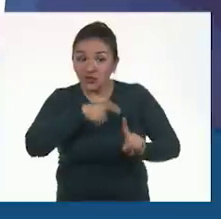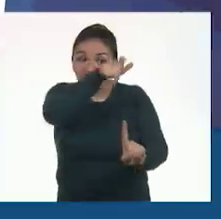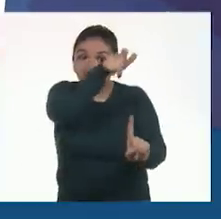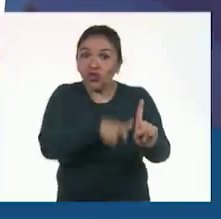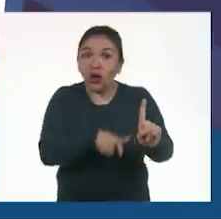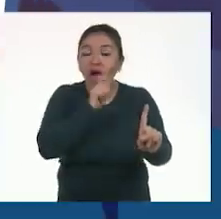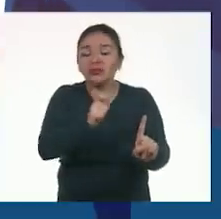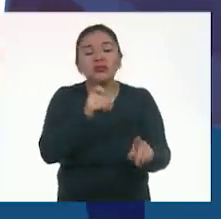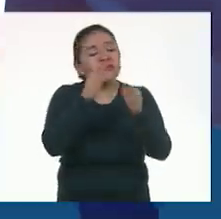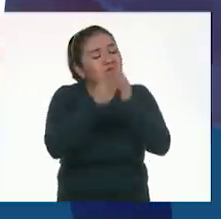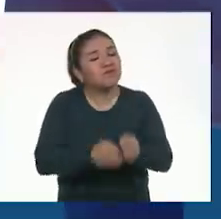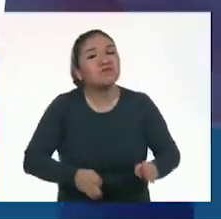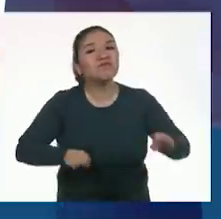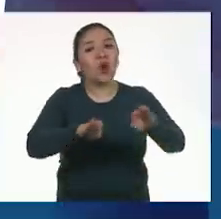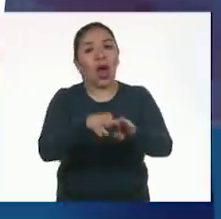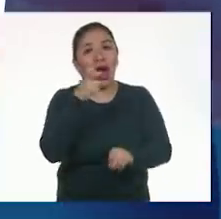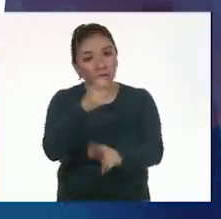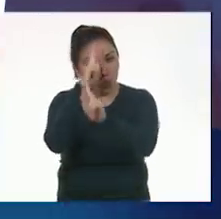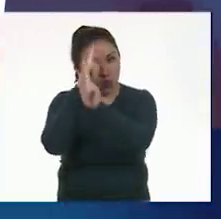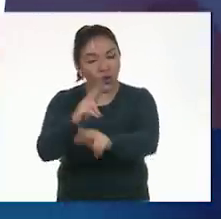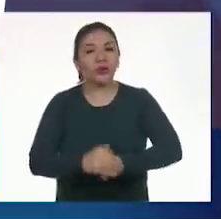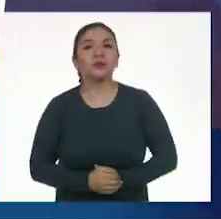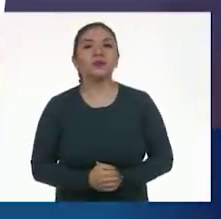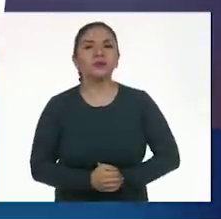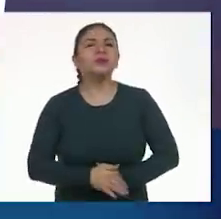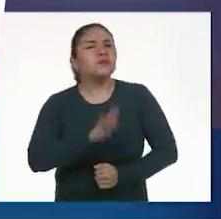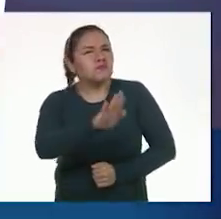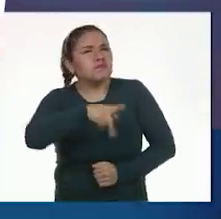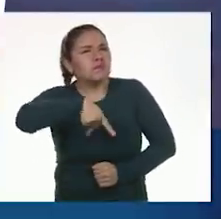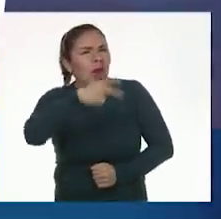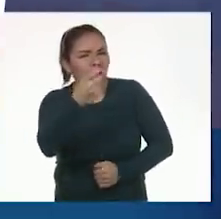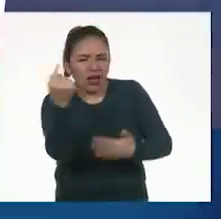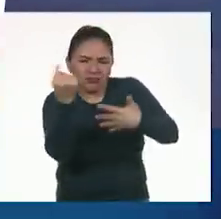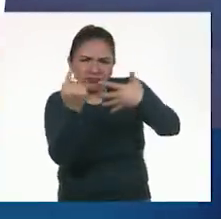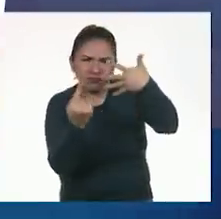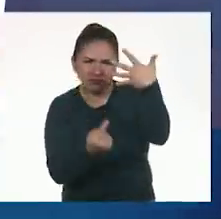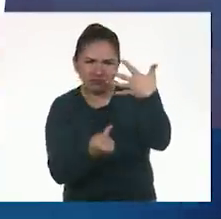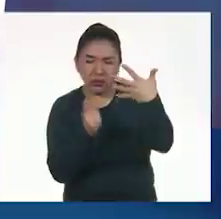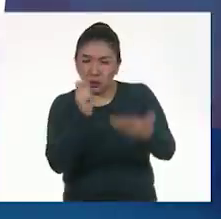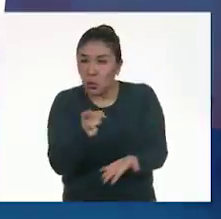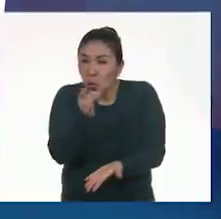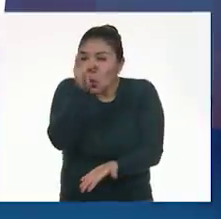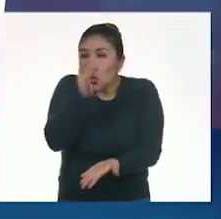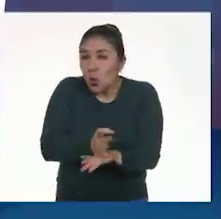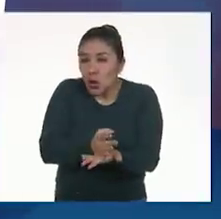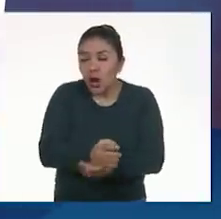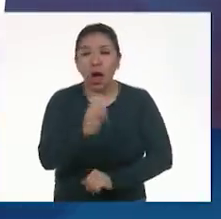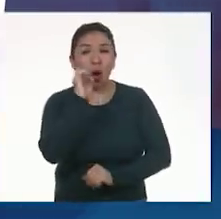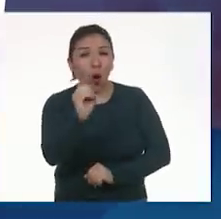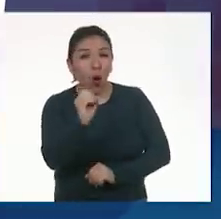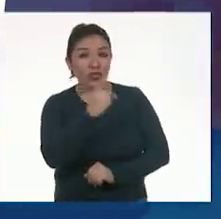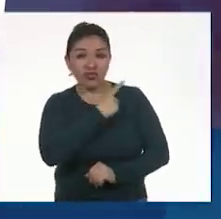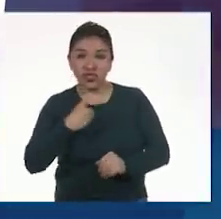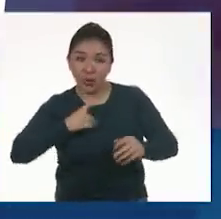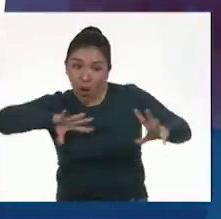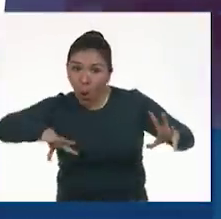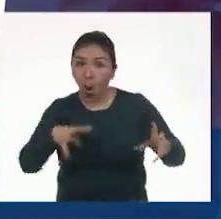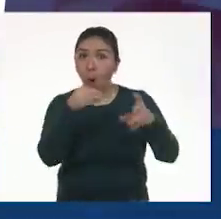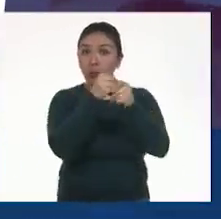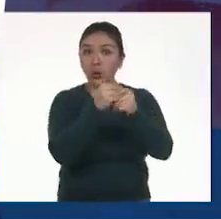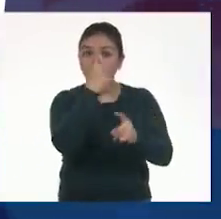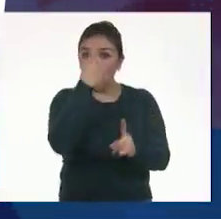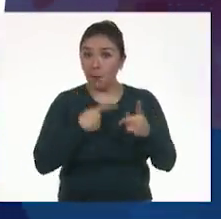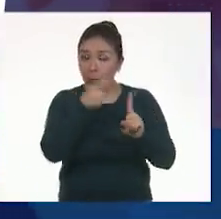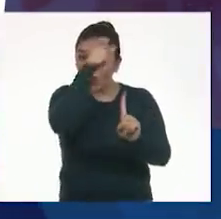cosas más importantes. Pero estas virtudes no solamente son las únicas, ni tiene que tenerlas todas. ¿Puede